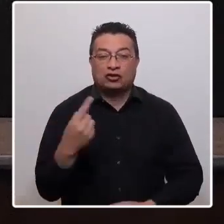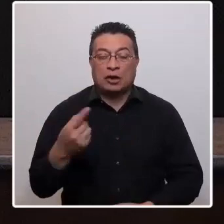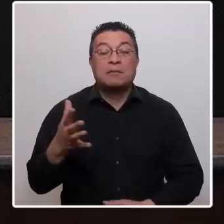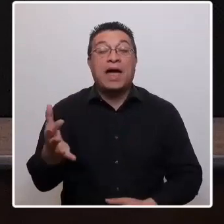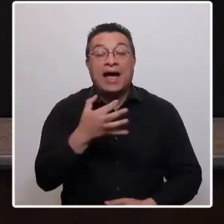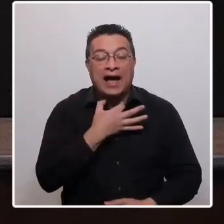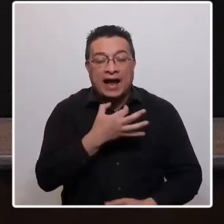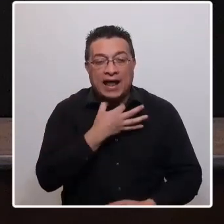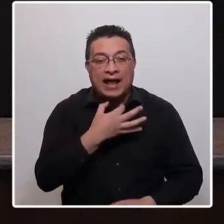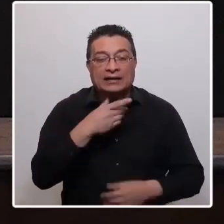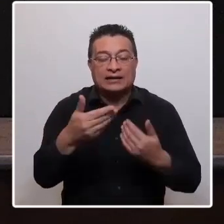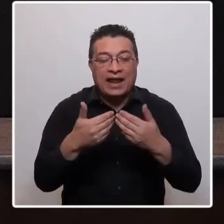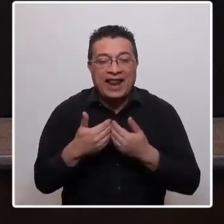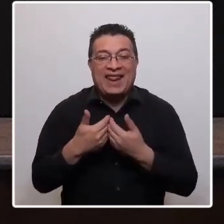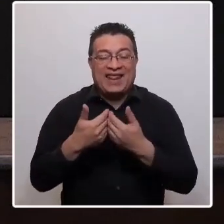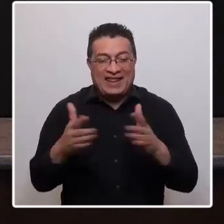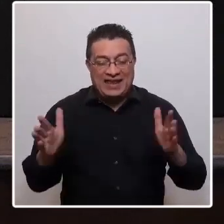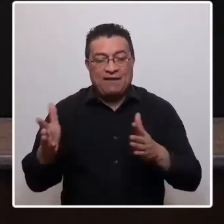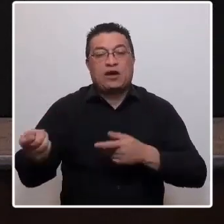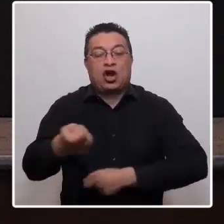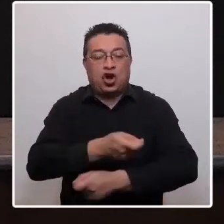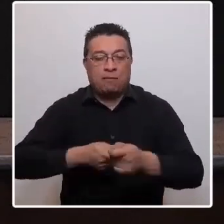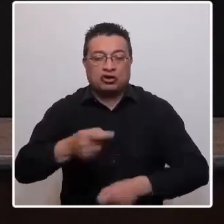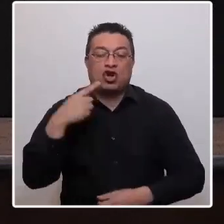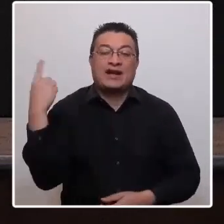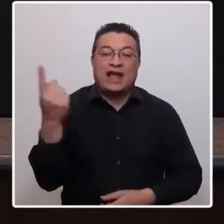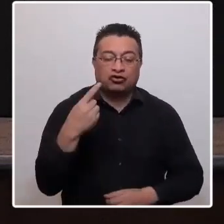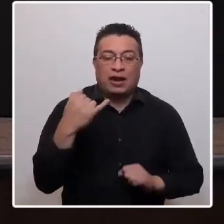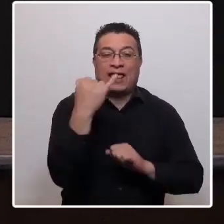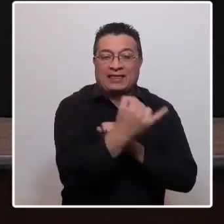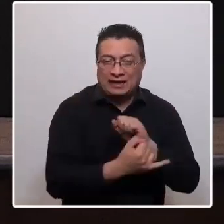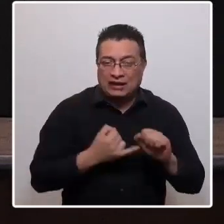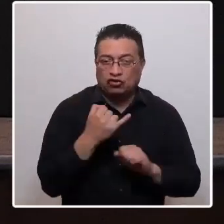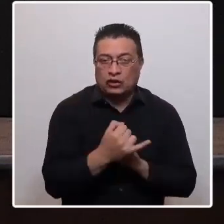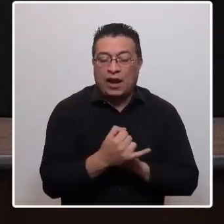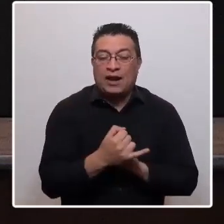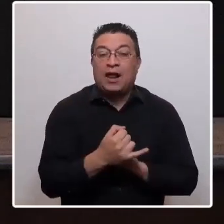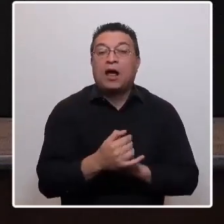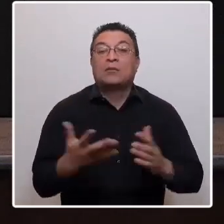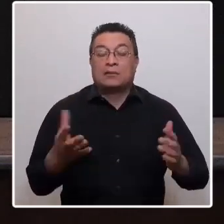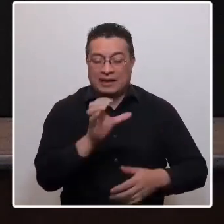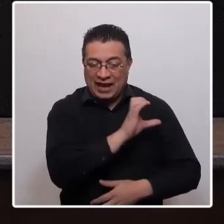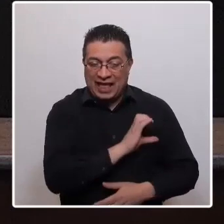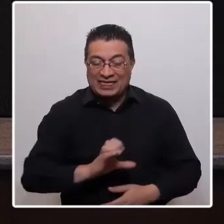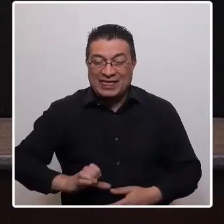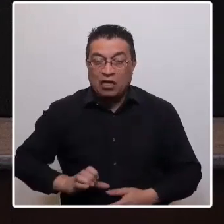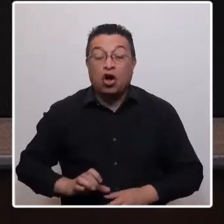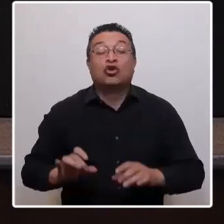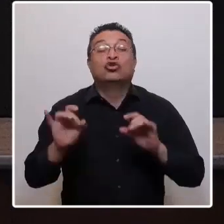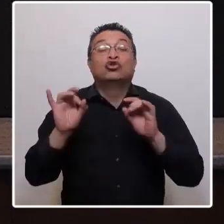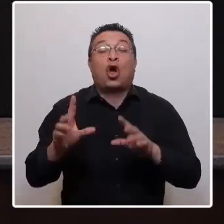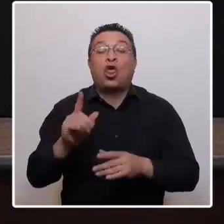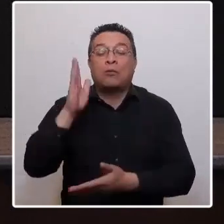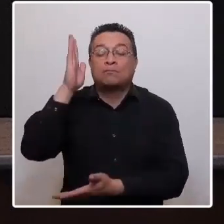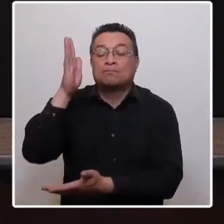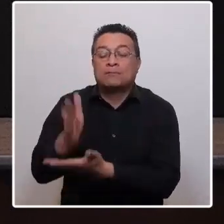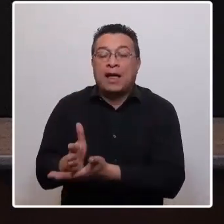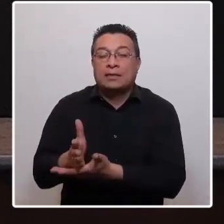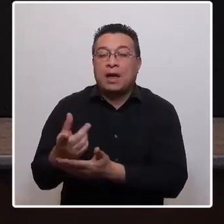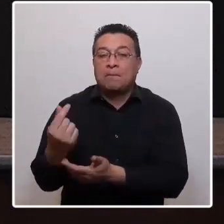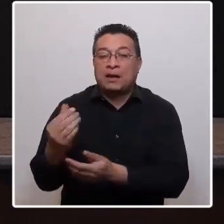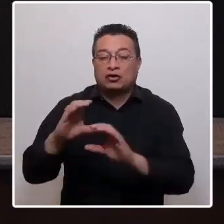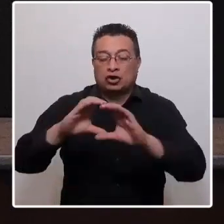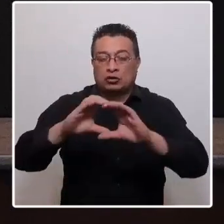garantice la apertura libre del comercio nacional e internacional, que el Estado solo podrá fijar precios en estado